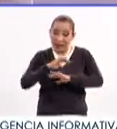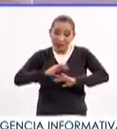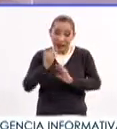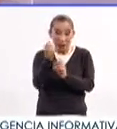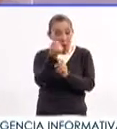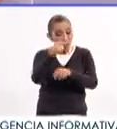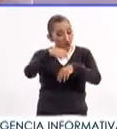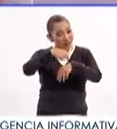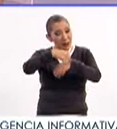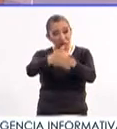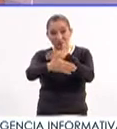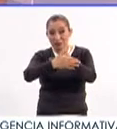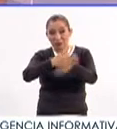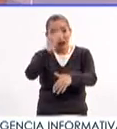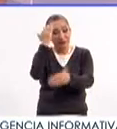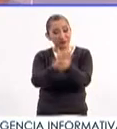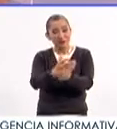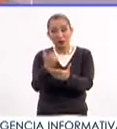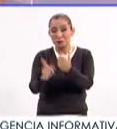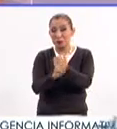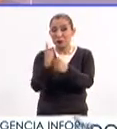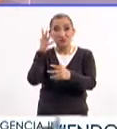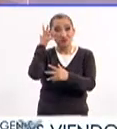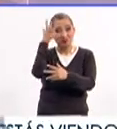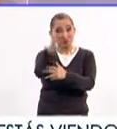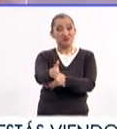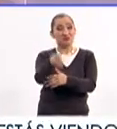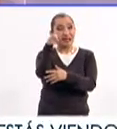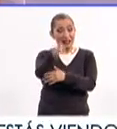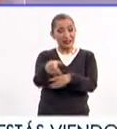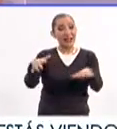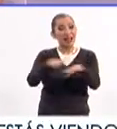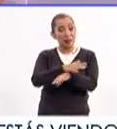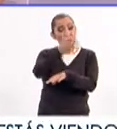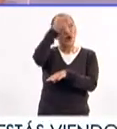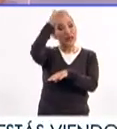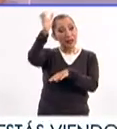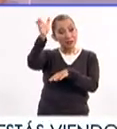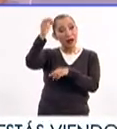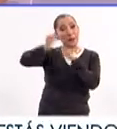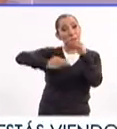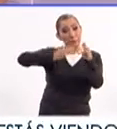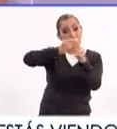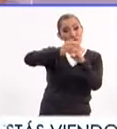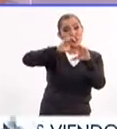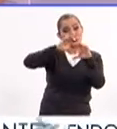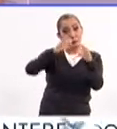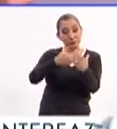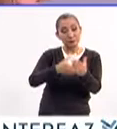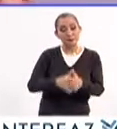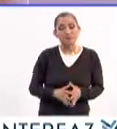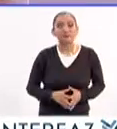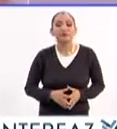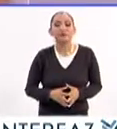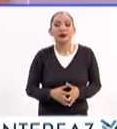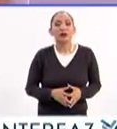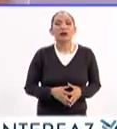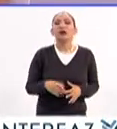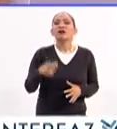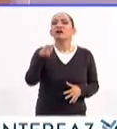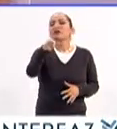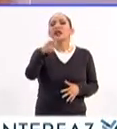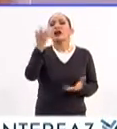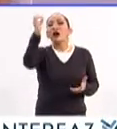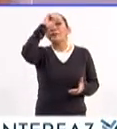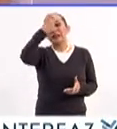muy poco tiempo ya para frenar las consecuencias del cambio climático en nuestro mundo. ¿Qué es lo que